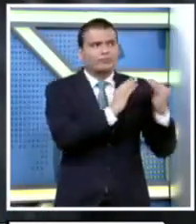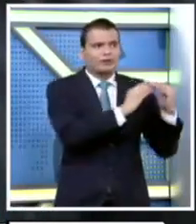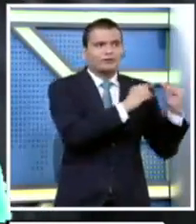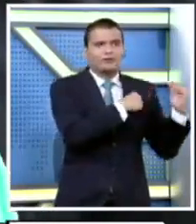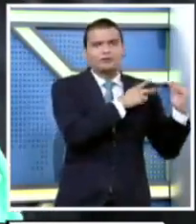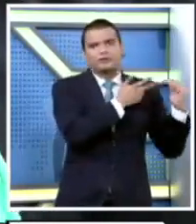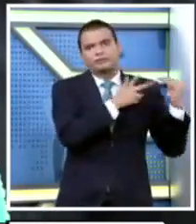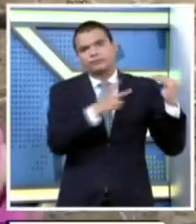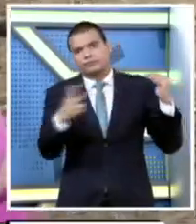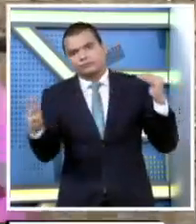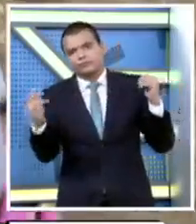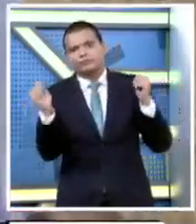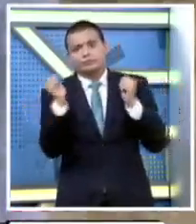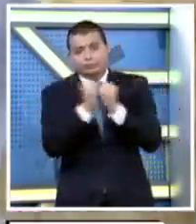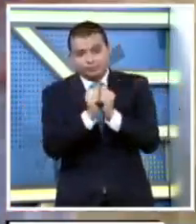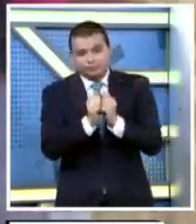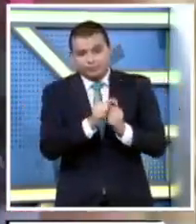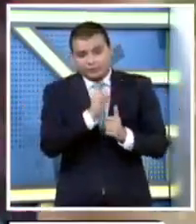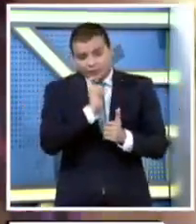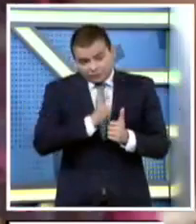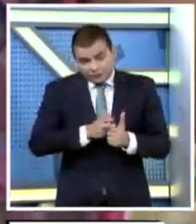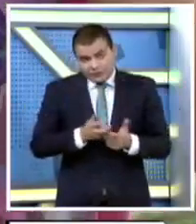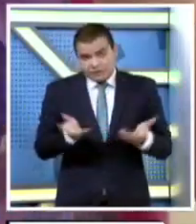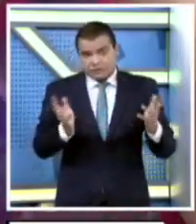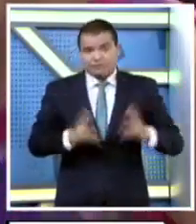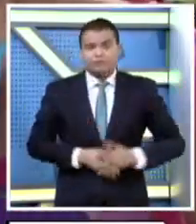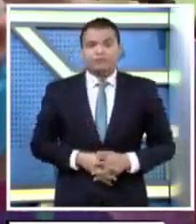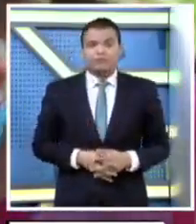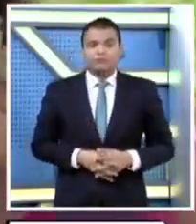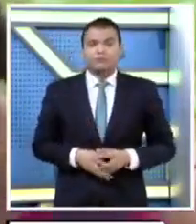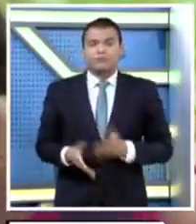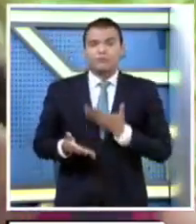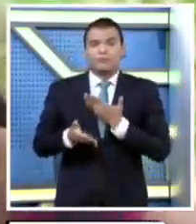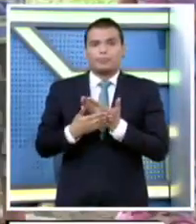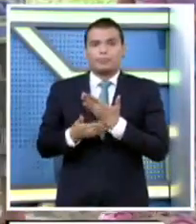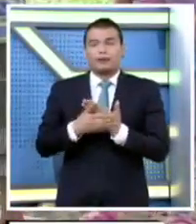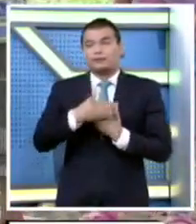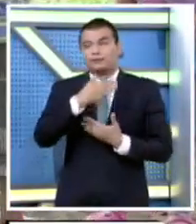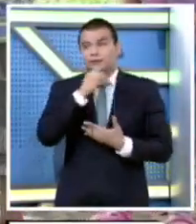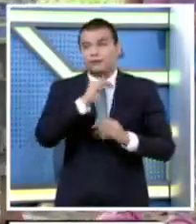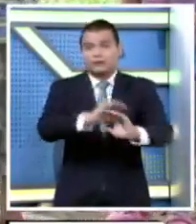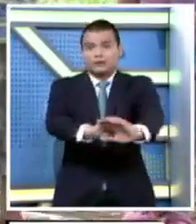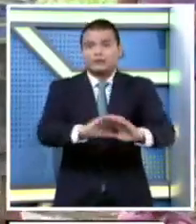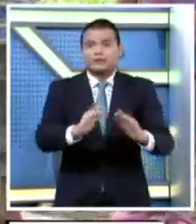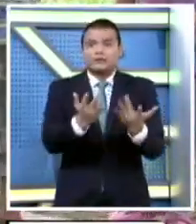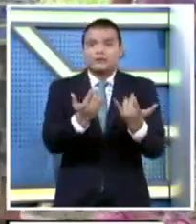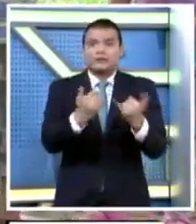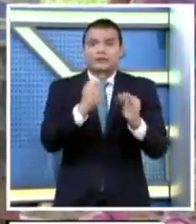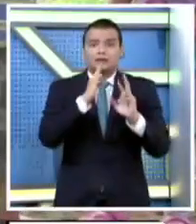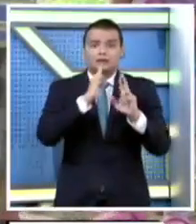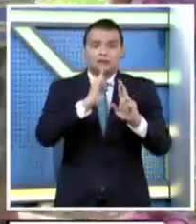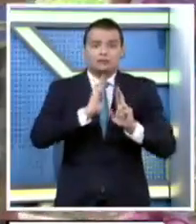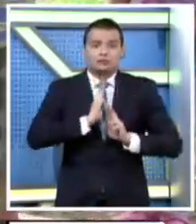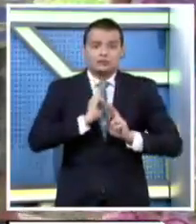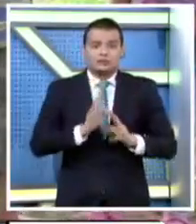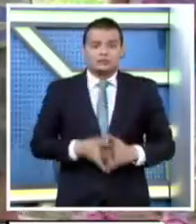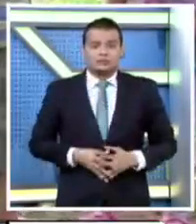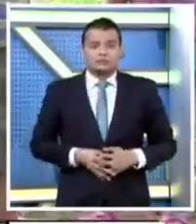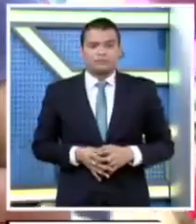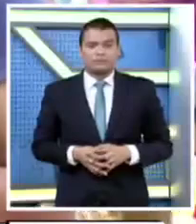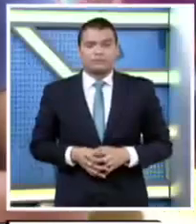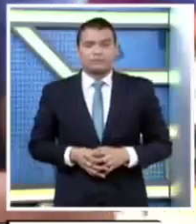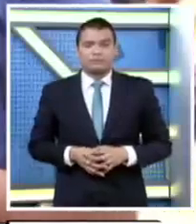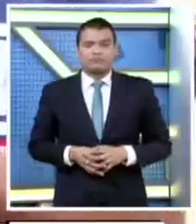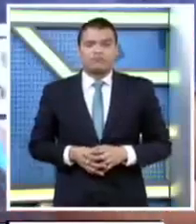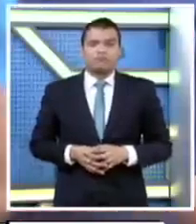pies todos los días con la niña, y también es fuerte pues. Todavía no nos han dicho nada, estamos esperando respuesta para ver si nos vamos ahí todos o no. Sumado a la incertidumbre